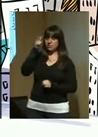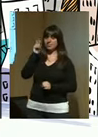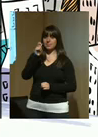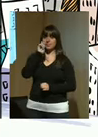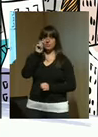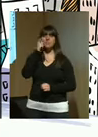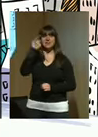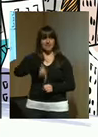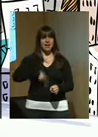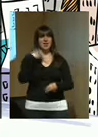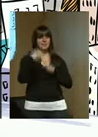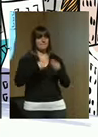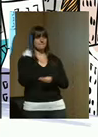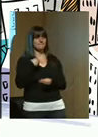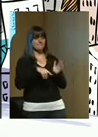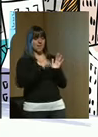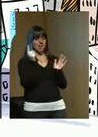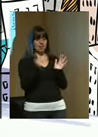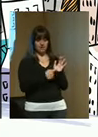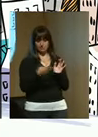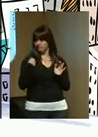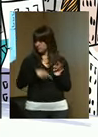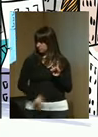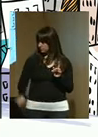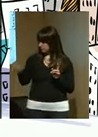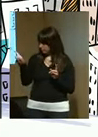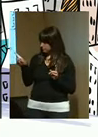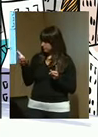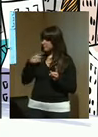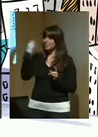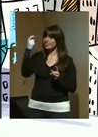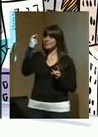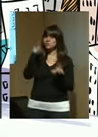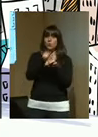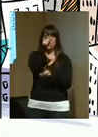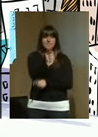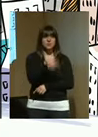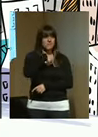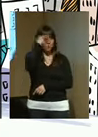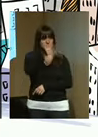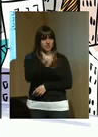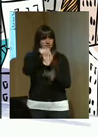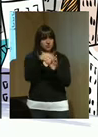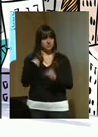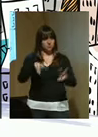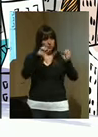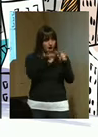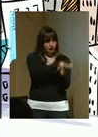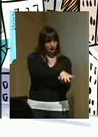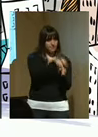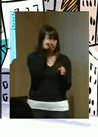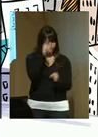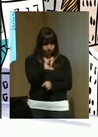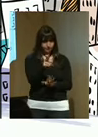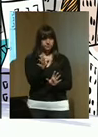todo lo que ustedes escucharon en el currículum, hace que sea una persona muy respetada en esa temática. Y